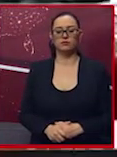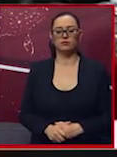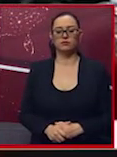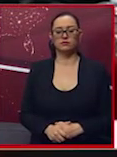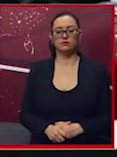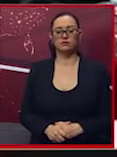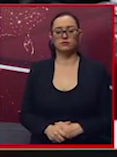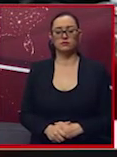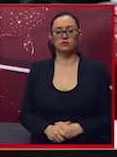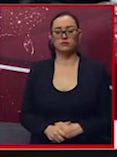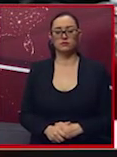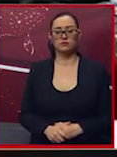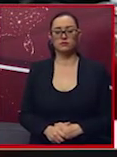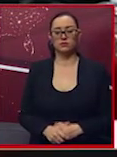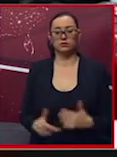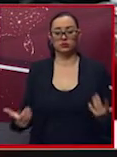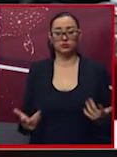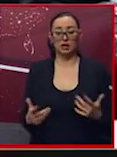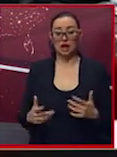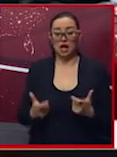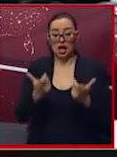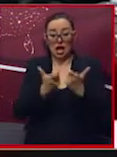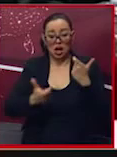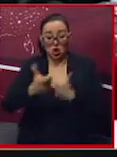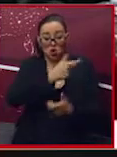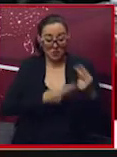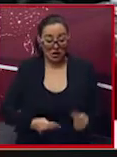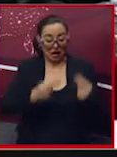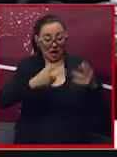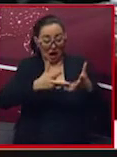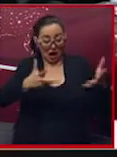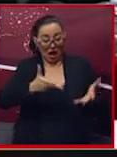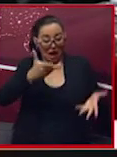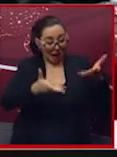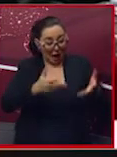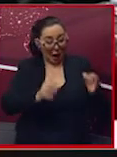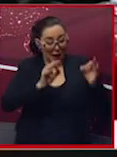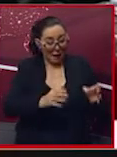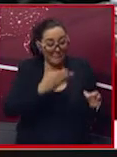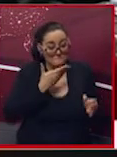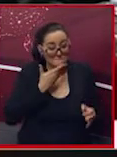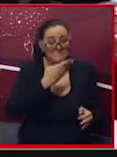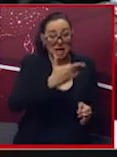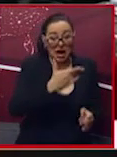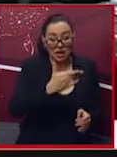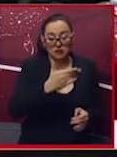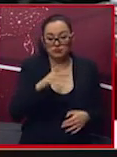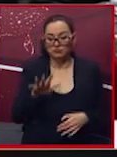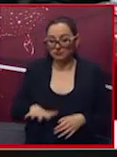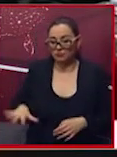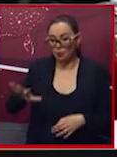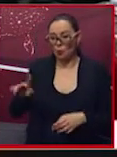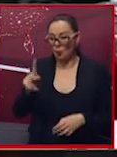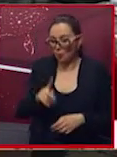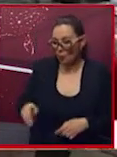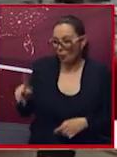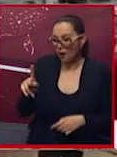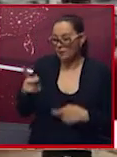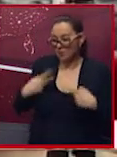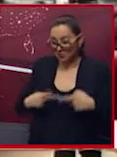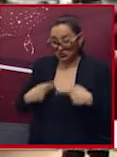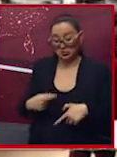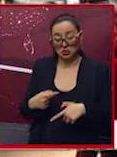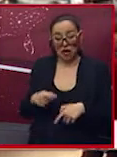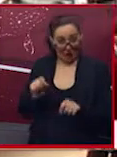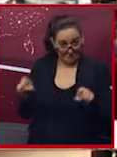No es suficiente la estabilidad macroeconómica para presumir estabilidad en los hogares